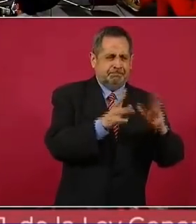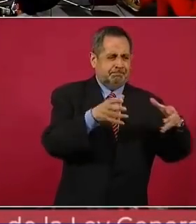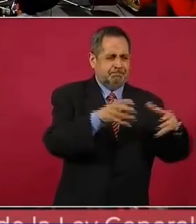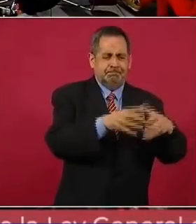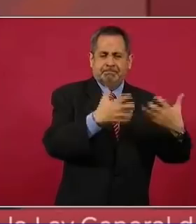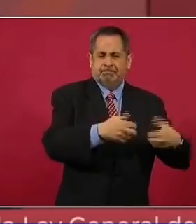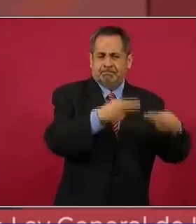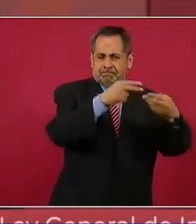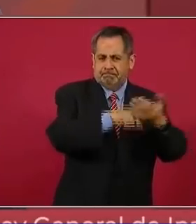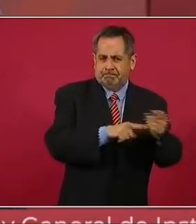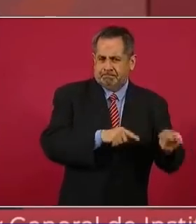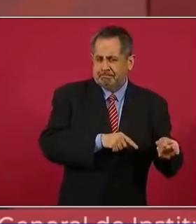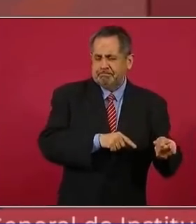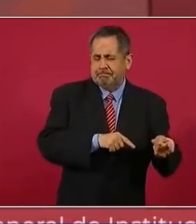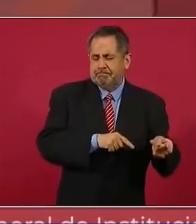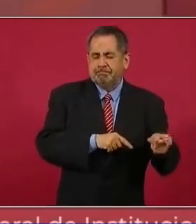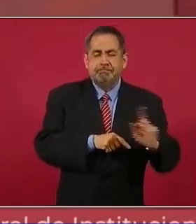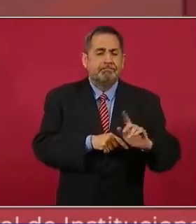Llegó a decir